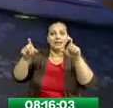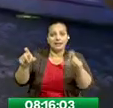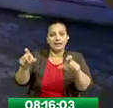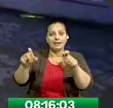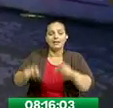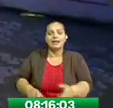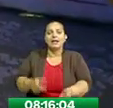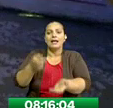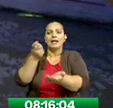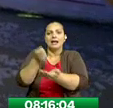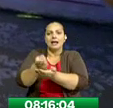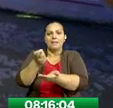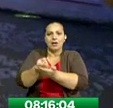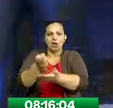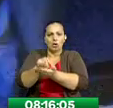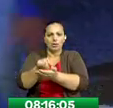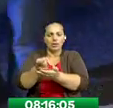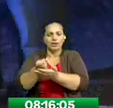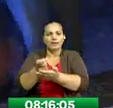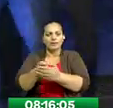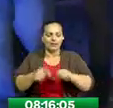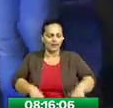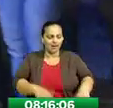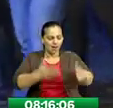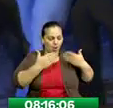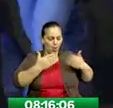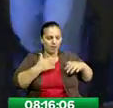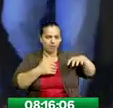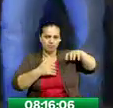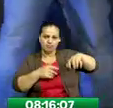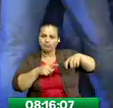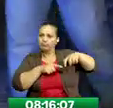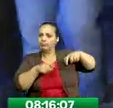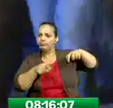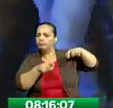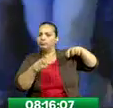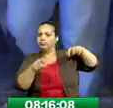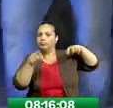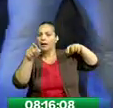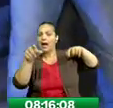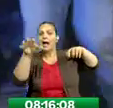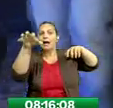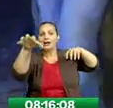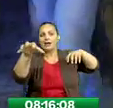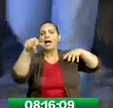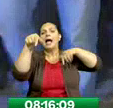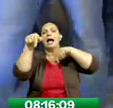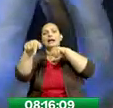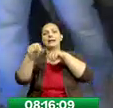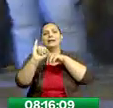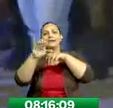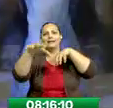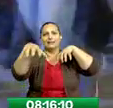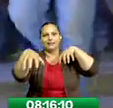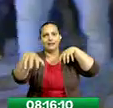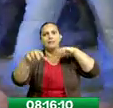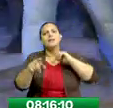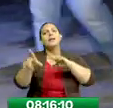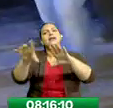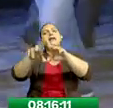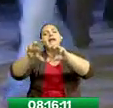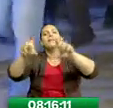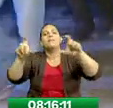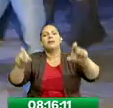millas náuticas de guayaquil en ese momento la policía nacional allanó las instalaciones y